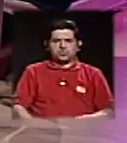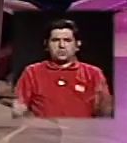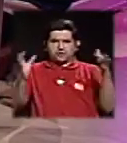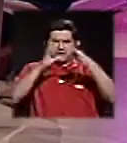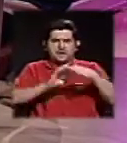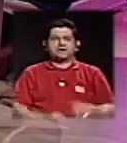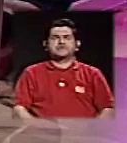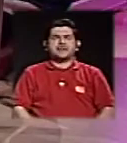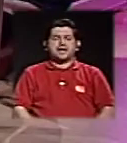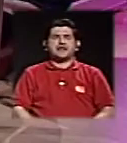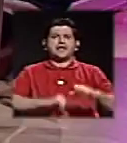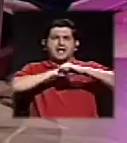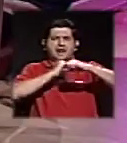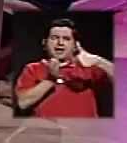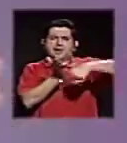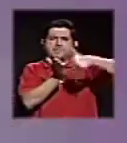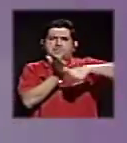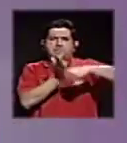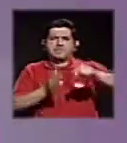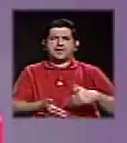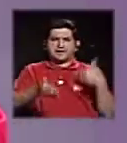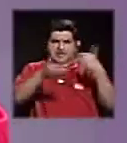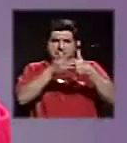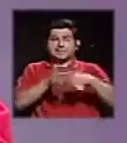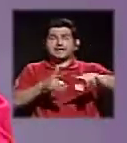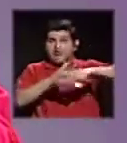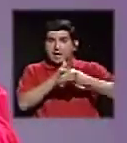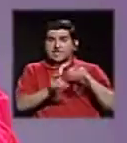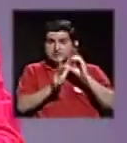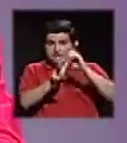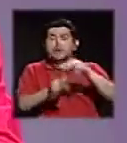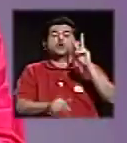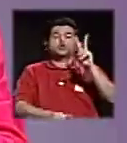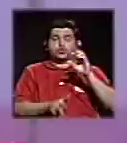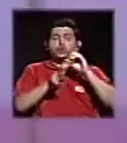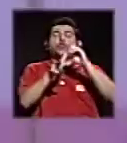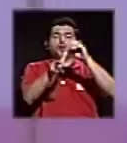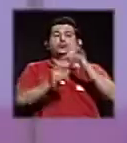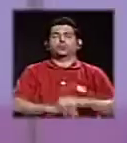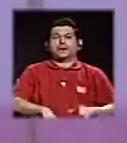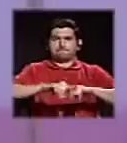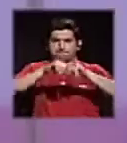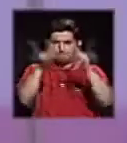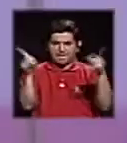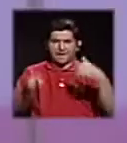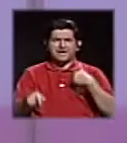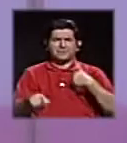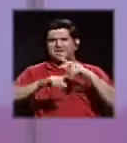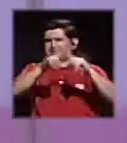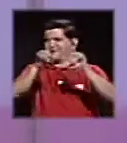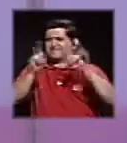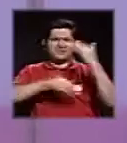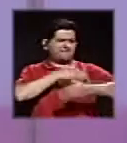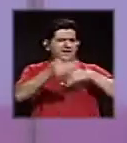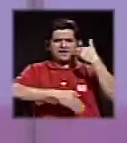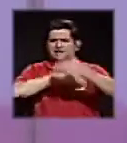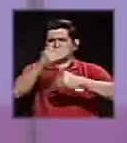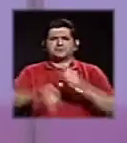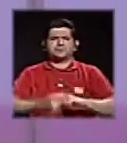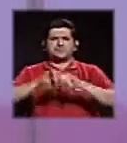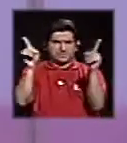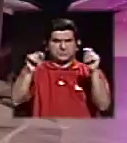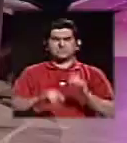campaña electoral que se avecina pues si empezamos en octubre verá el 2 de octubre pero ha habido toda una serie de procesos previos pero